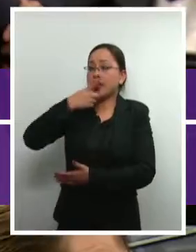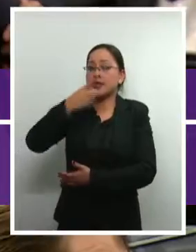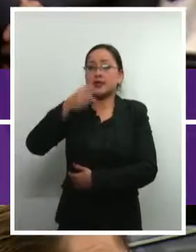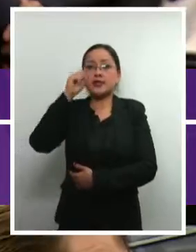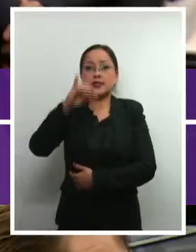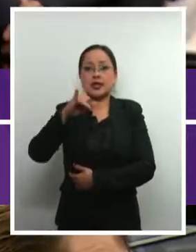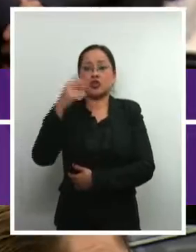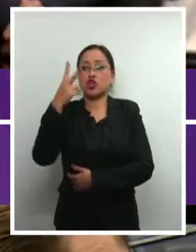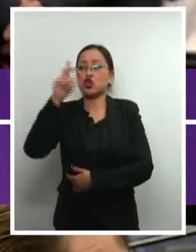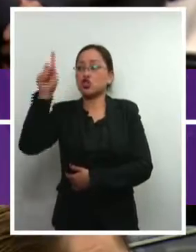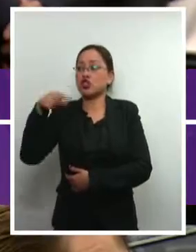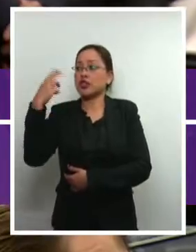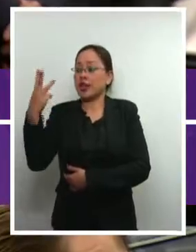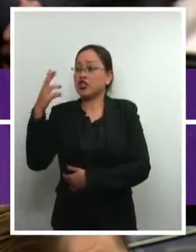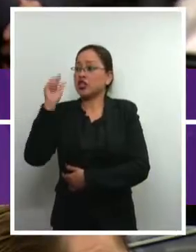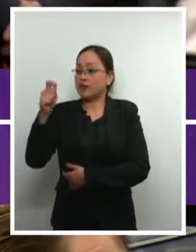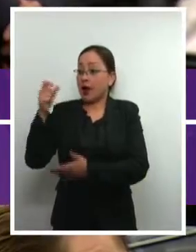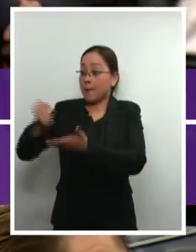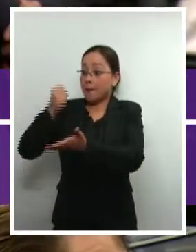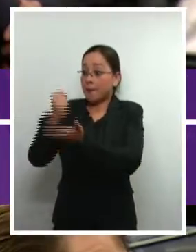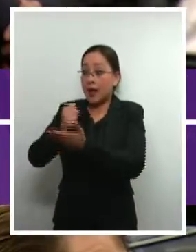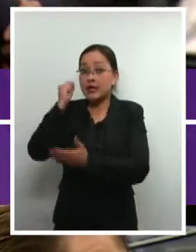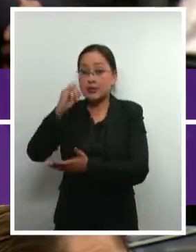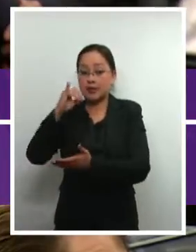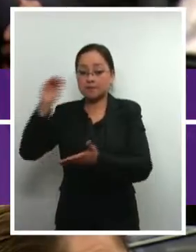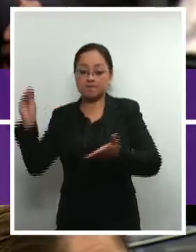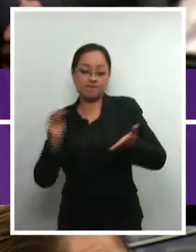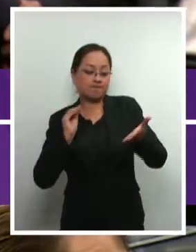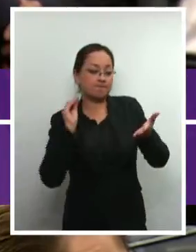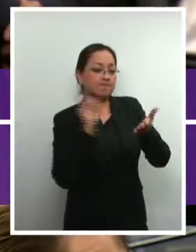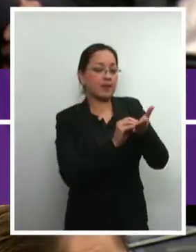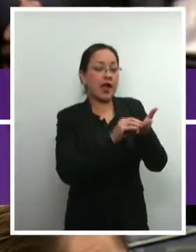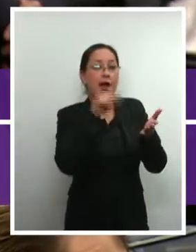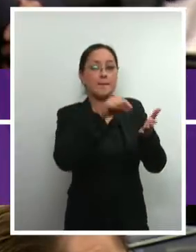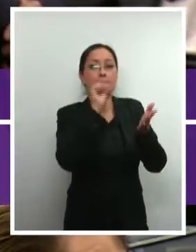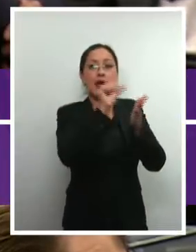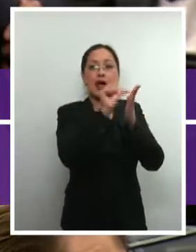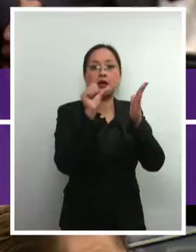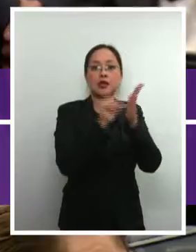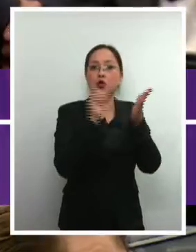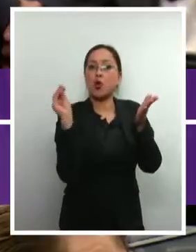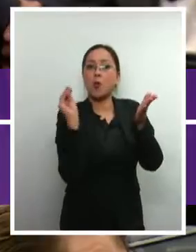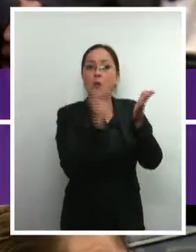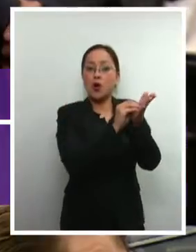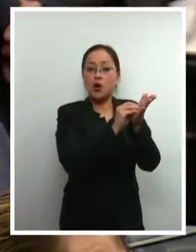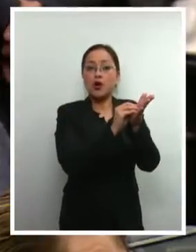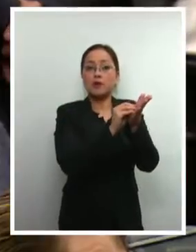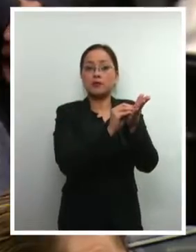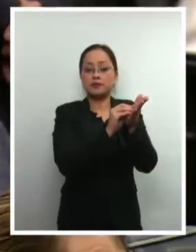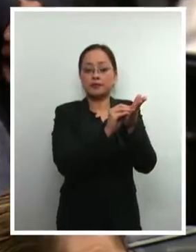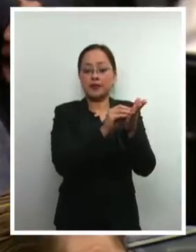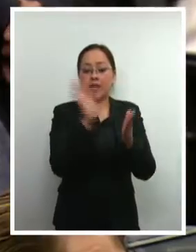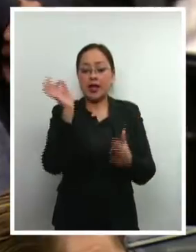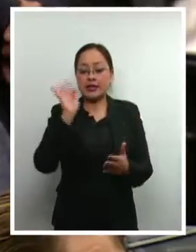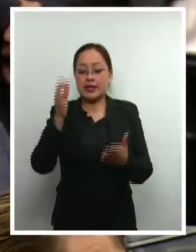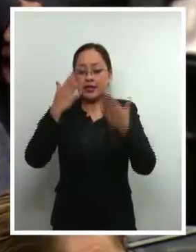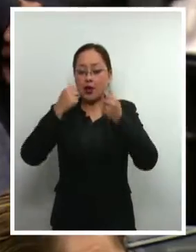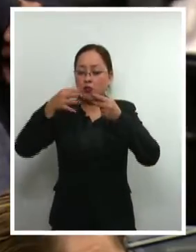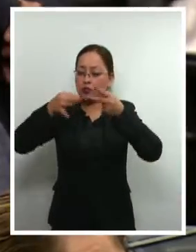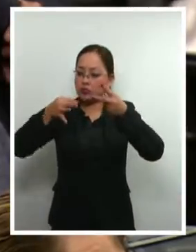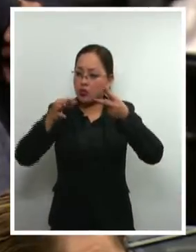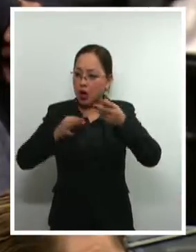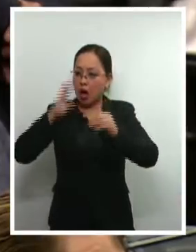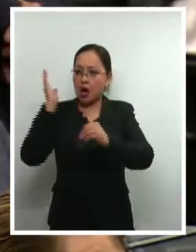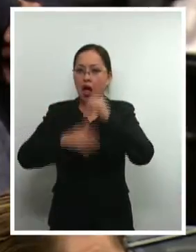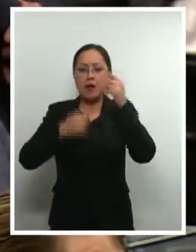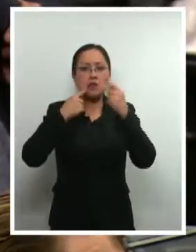se incorpora en el cuerpo del artículo la reserva. Dice, una vez agotadas las reservas,